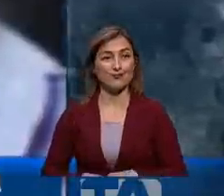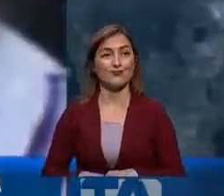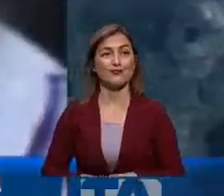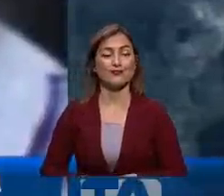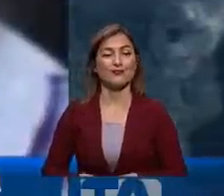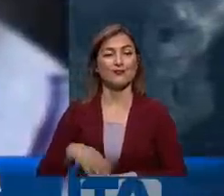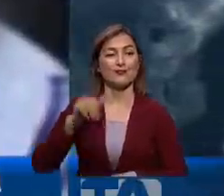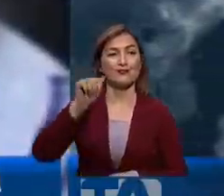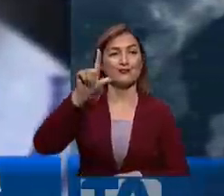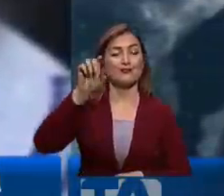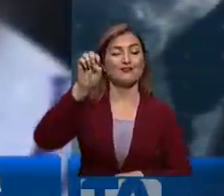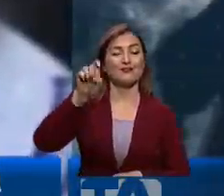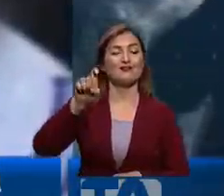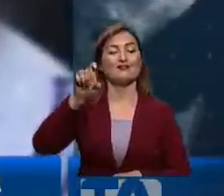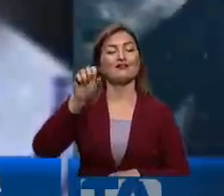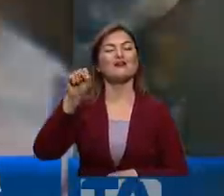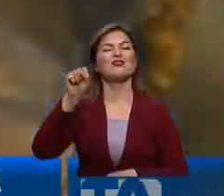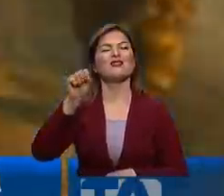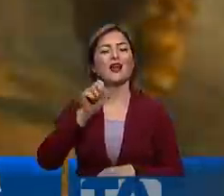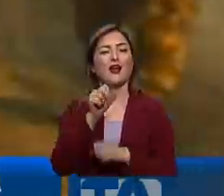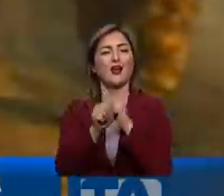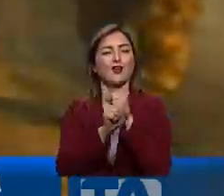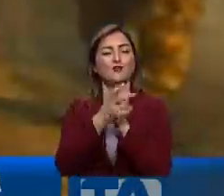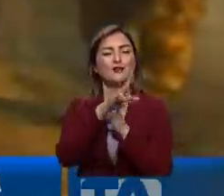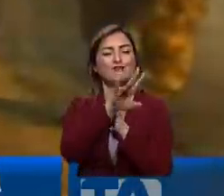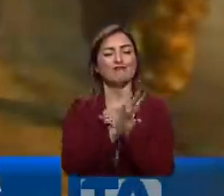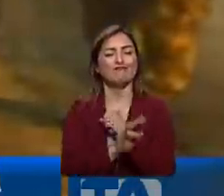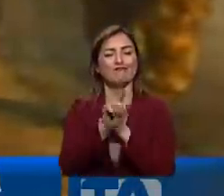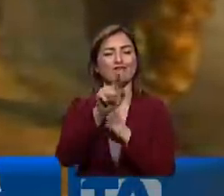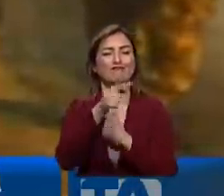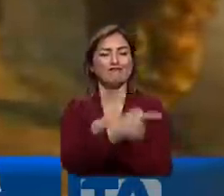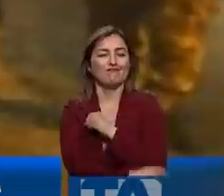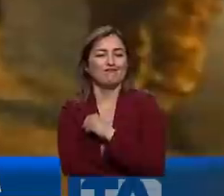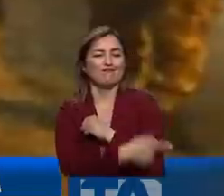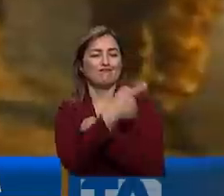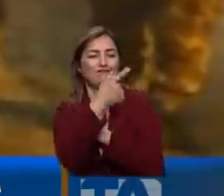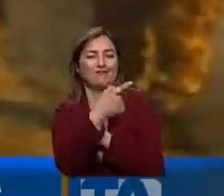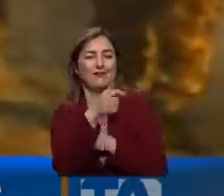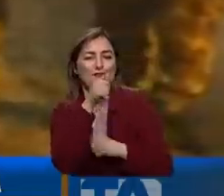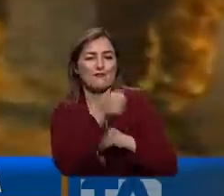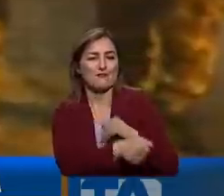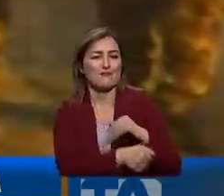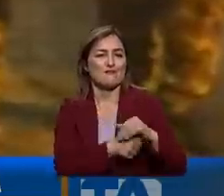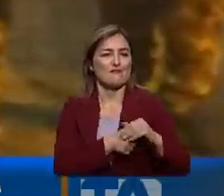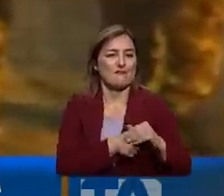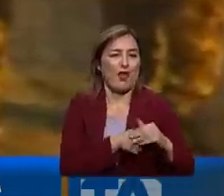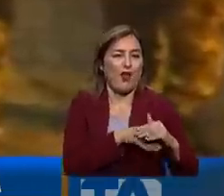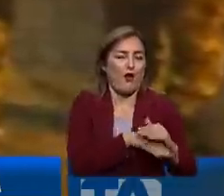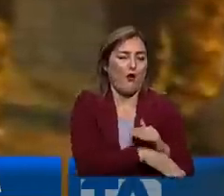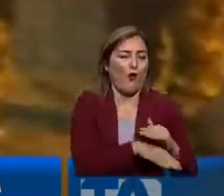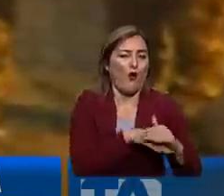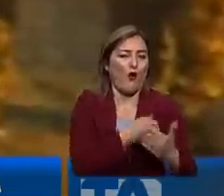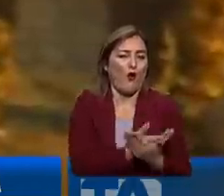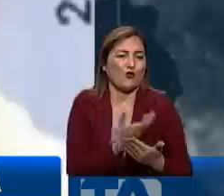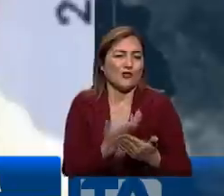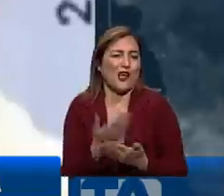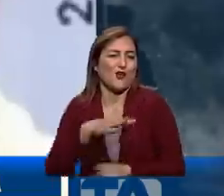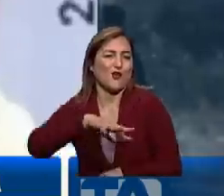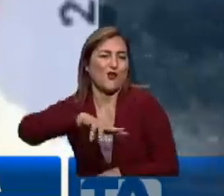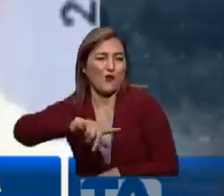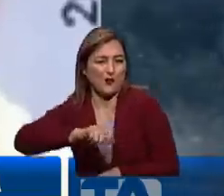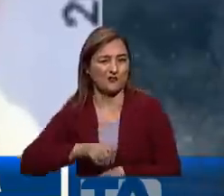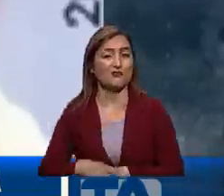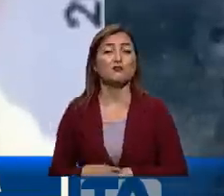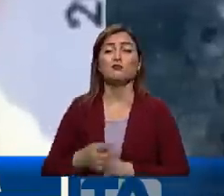Alex S. fue sentenciado en 2017 por el delito de receptación, es decir, por ocultar, custodiar o guardar objetos robados.